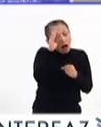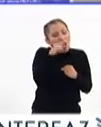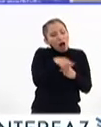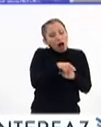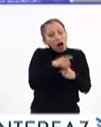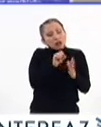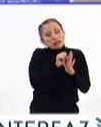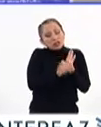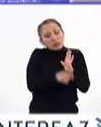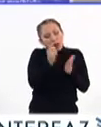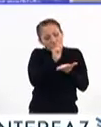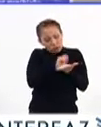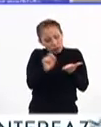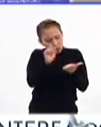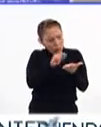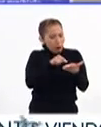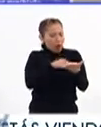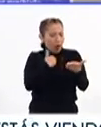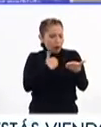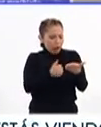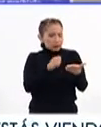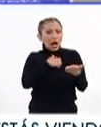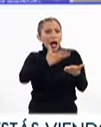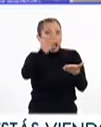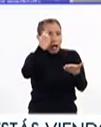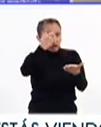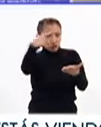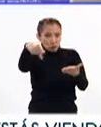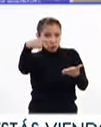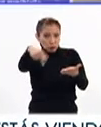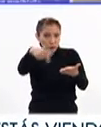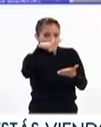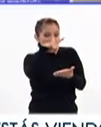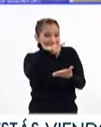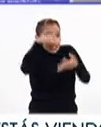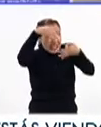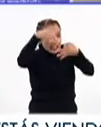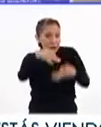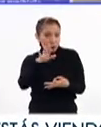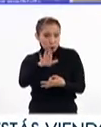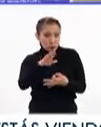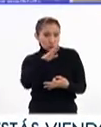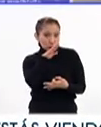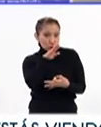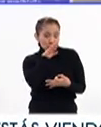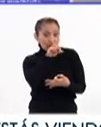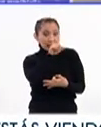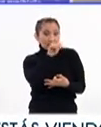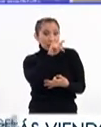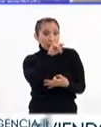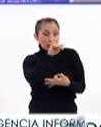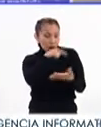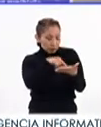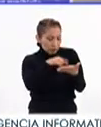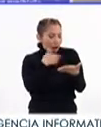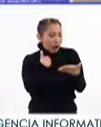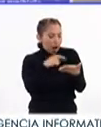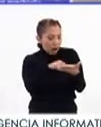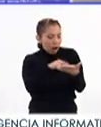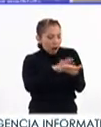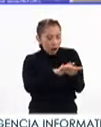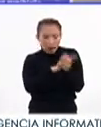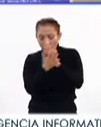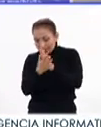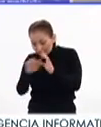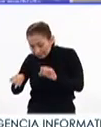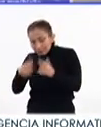reflexionado sobre el sistema de escritura, han sido alfabetizados en su idioma materno, que es el zapoteco, bueno, cuentan con